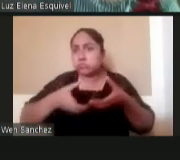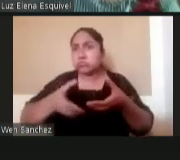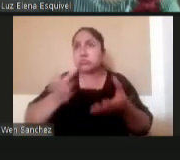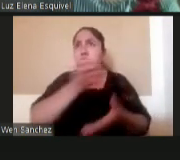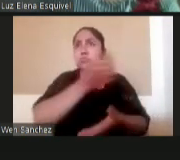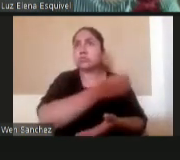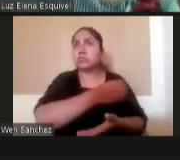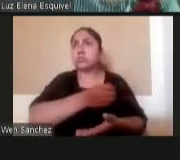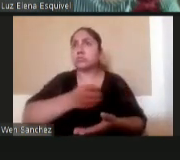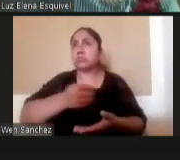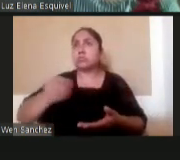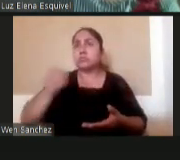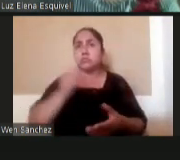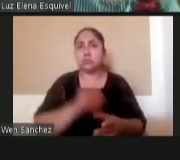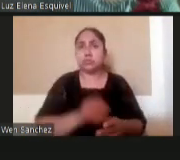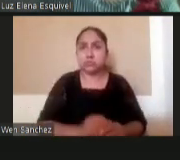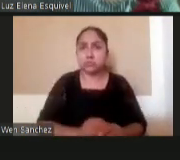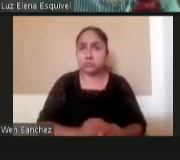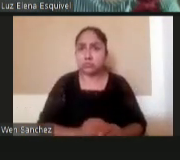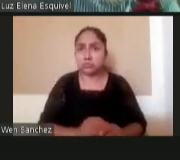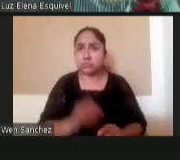yo